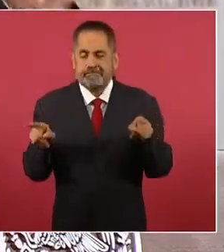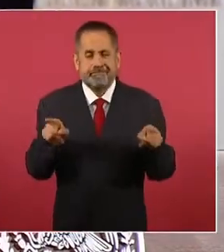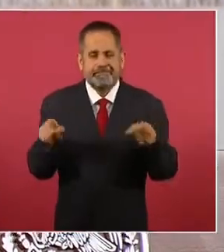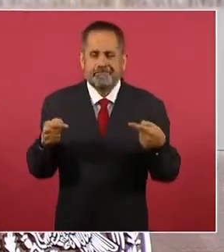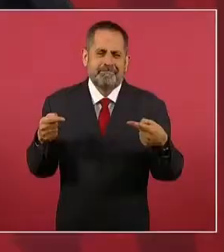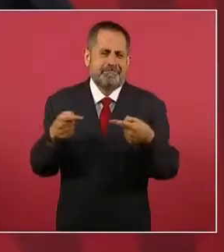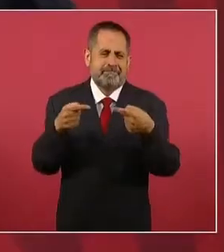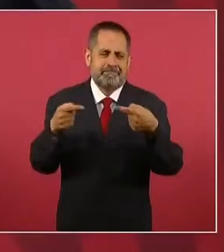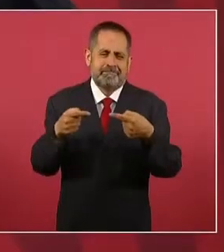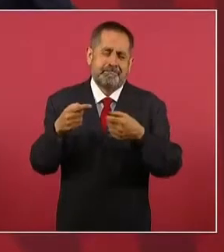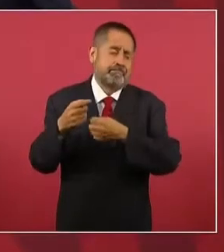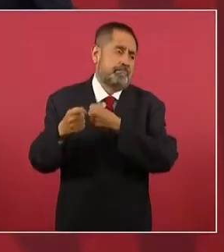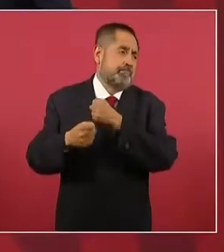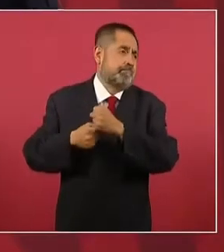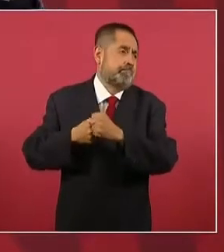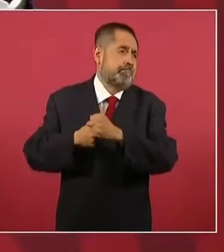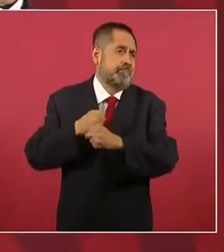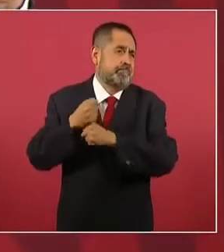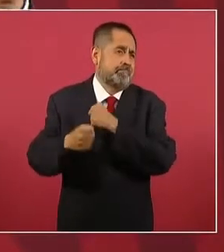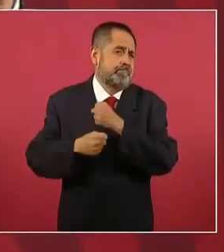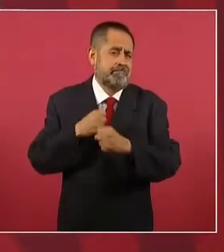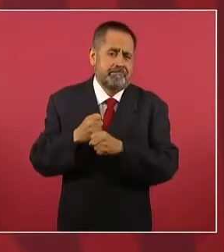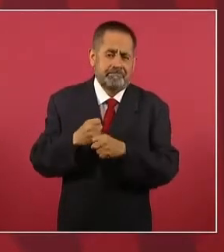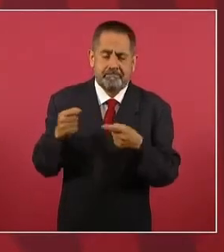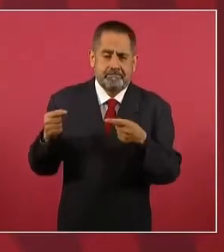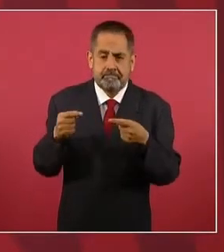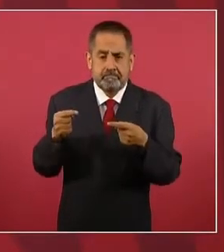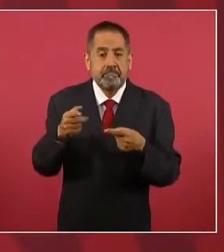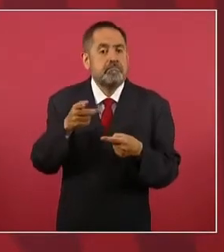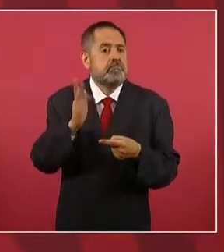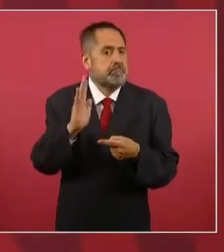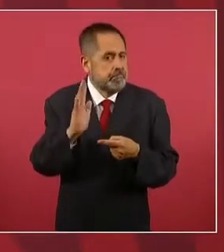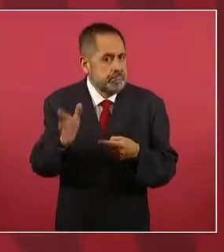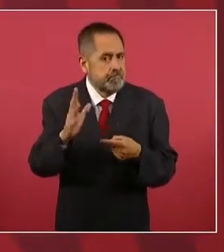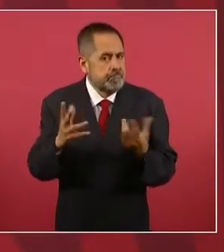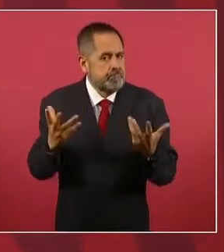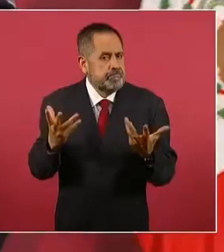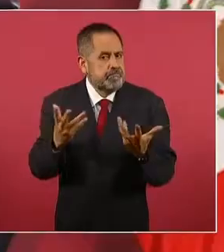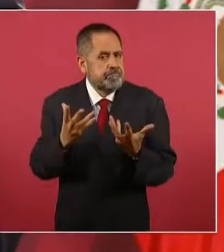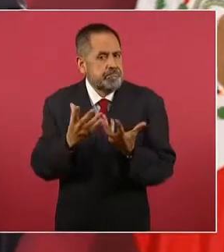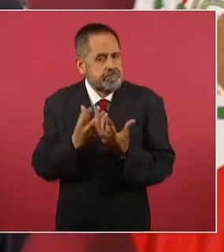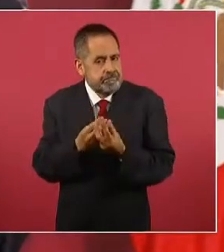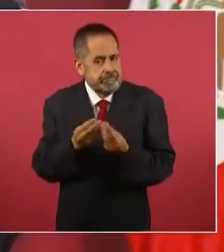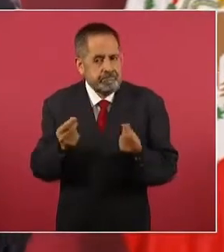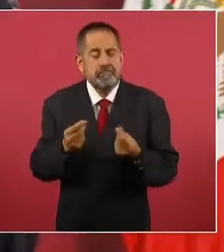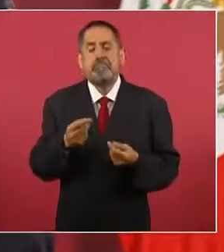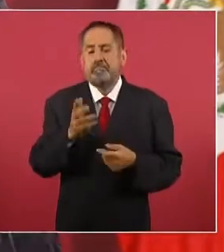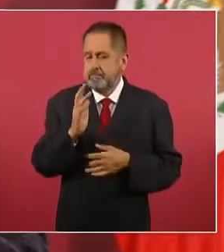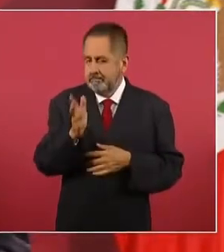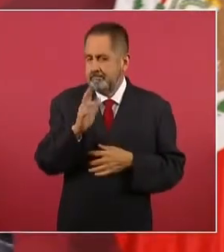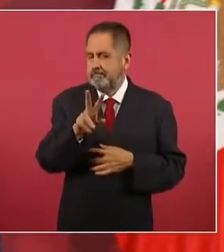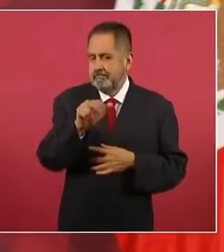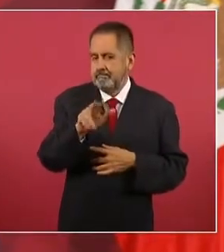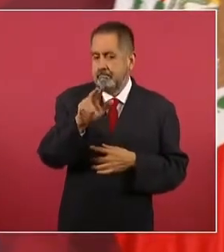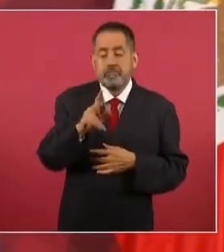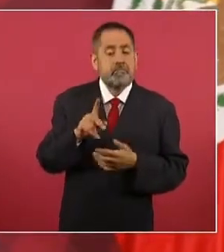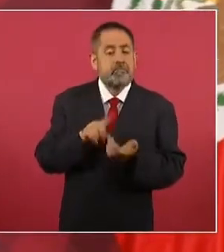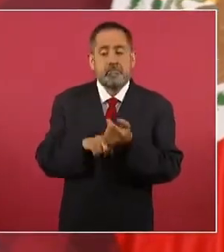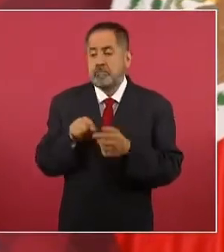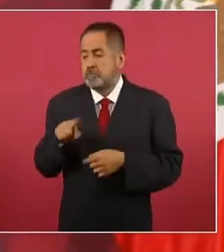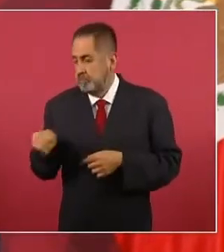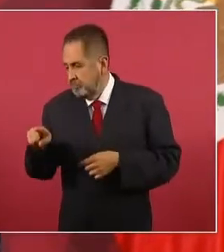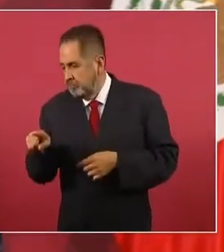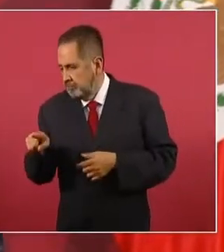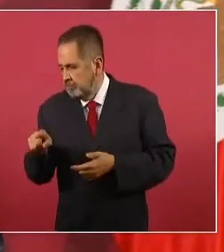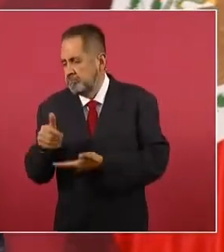lleva años y ya se está logrando, porque las dos comunidades, los dos pueblos están